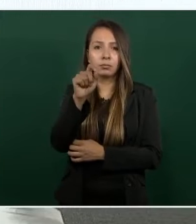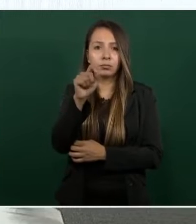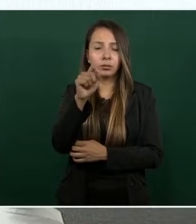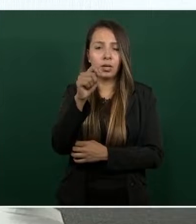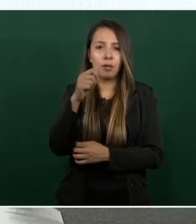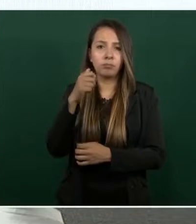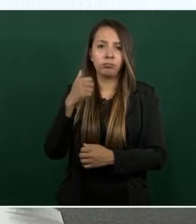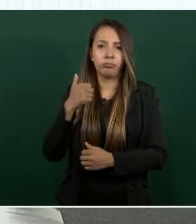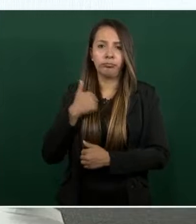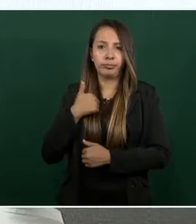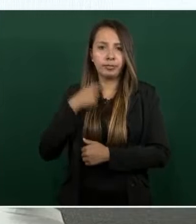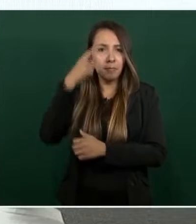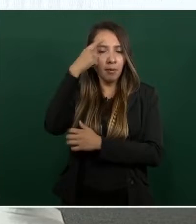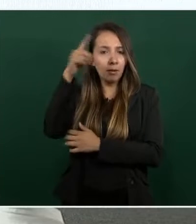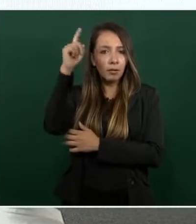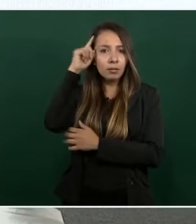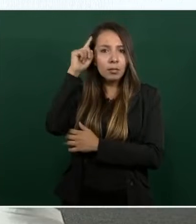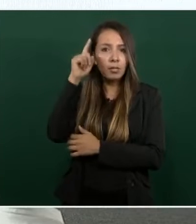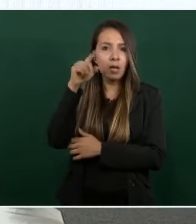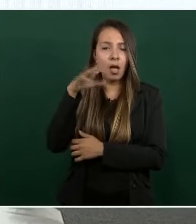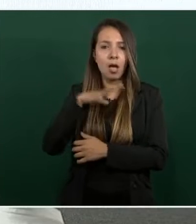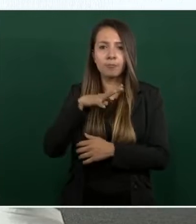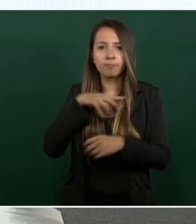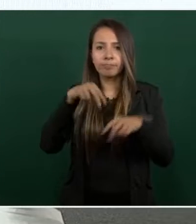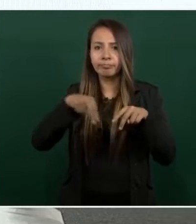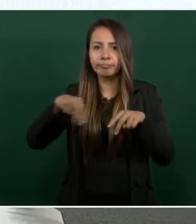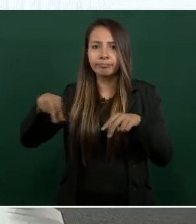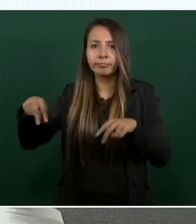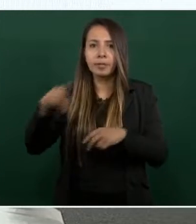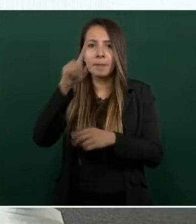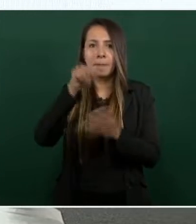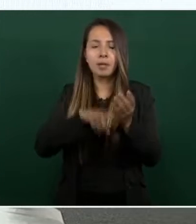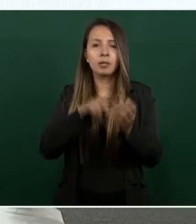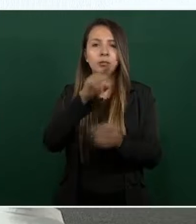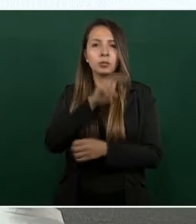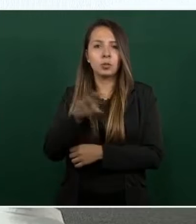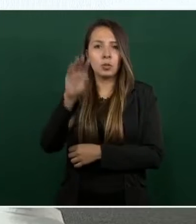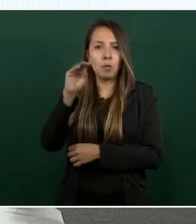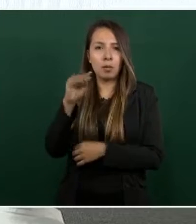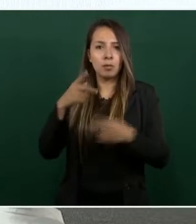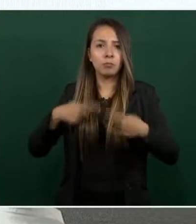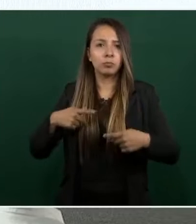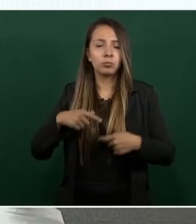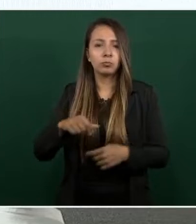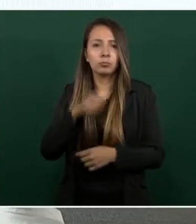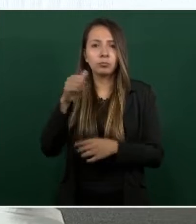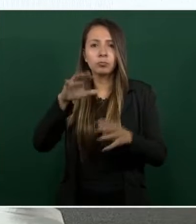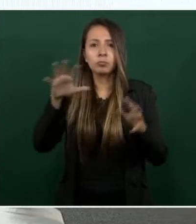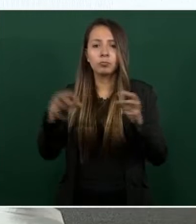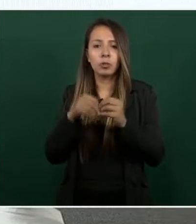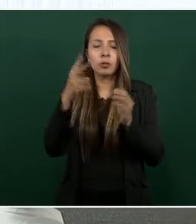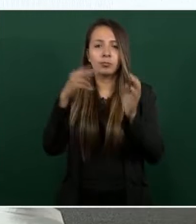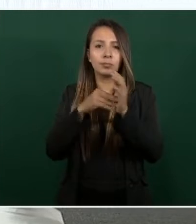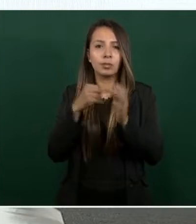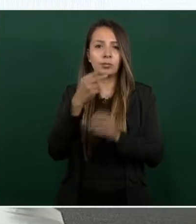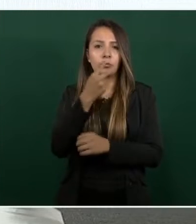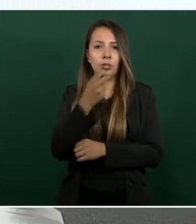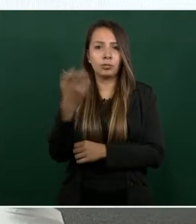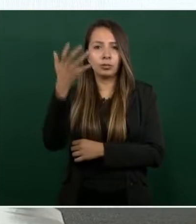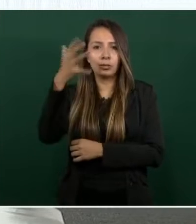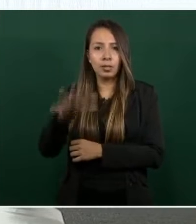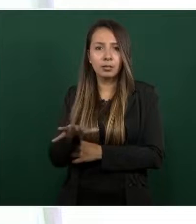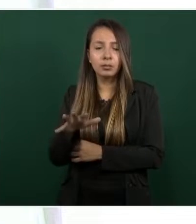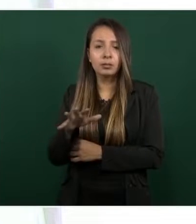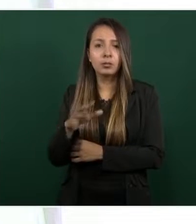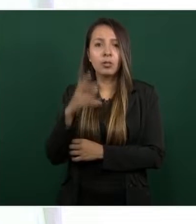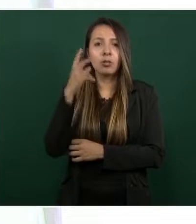y 1,990 personal civil, total 2,210, 16 marítimas, 2 interiores, que están en